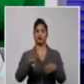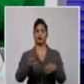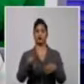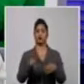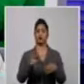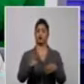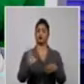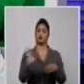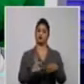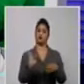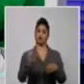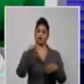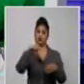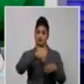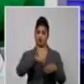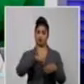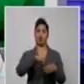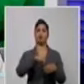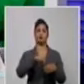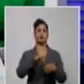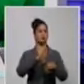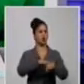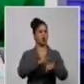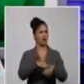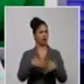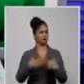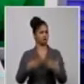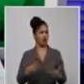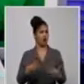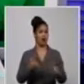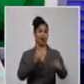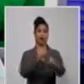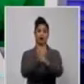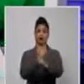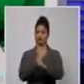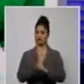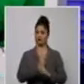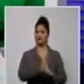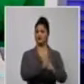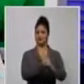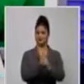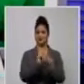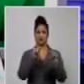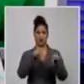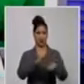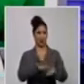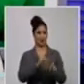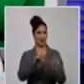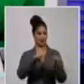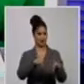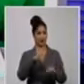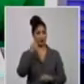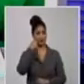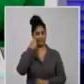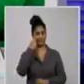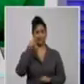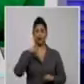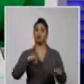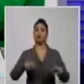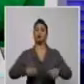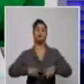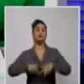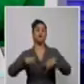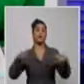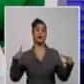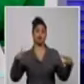94,8% fueron contactos de casos confirmados. Fíjense cómo este por ciento se ha ido incrementando